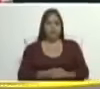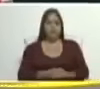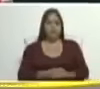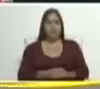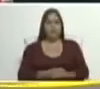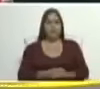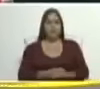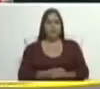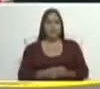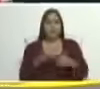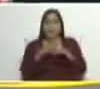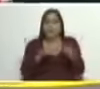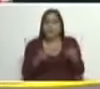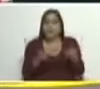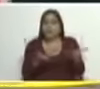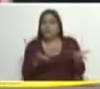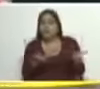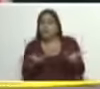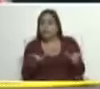mientras tanto,